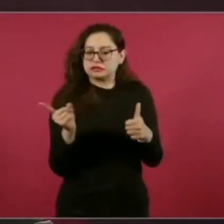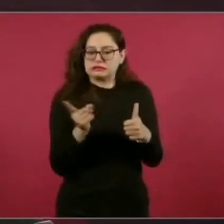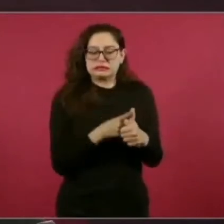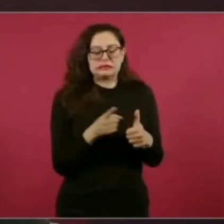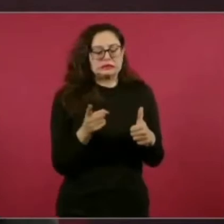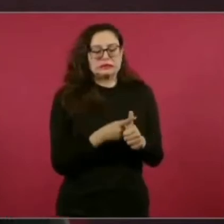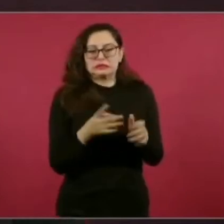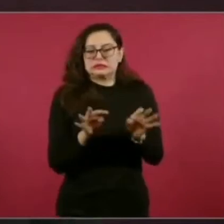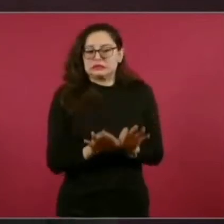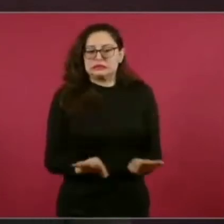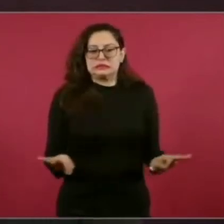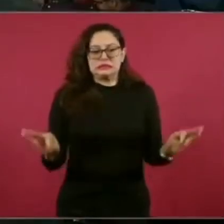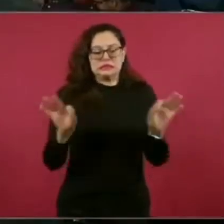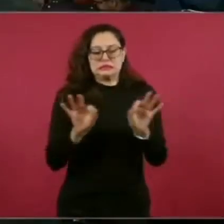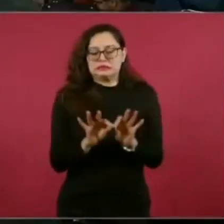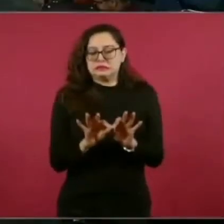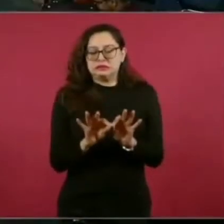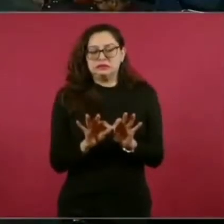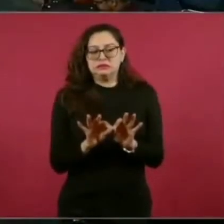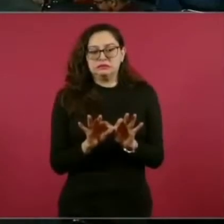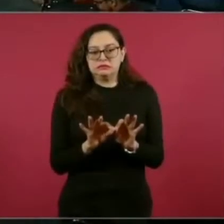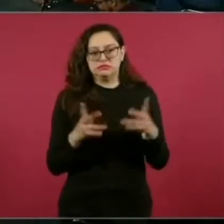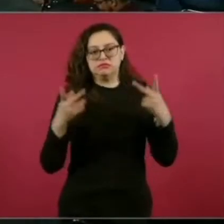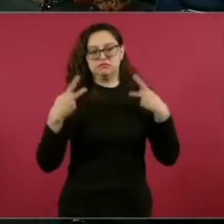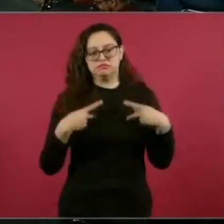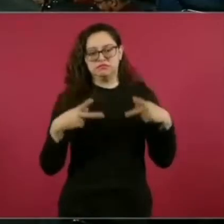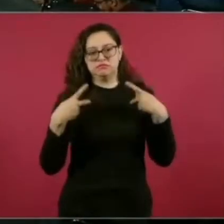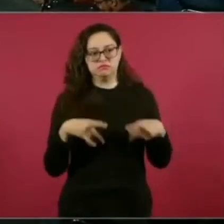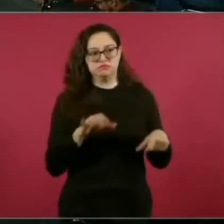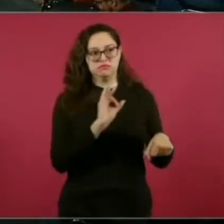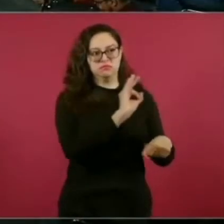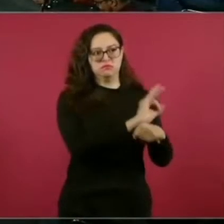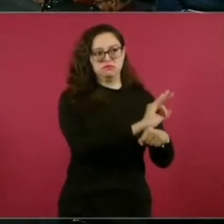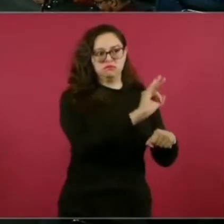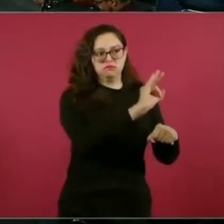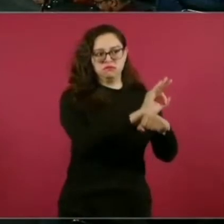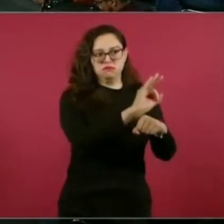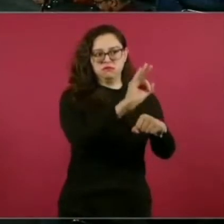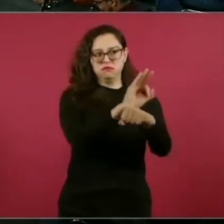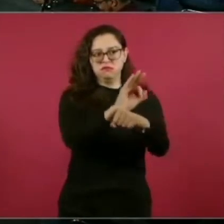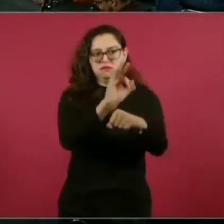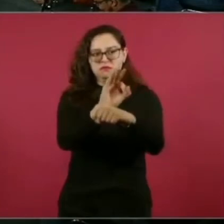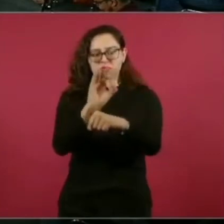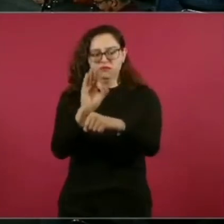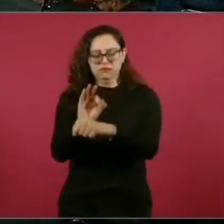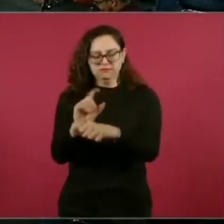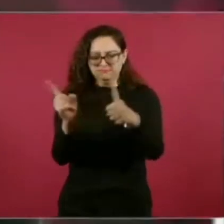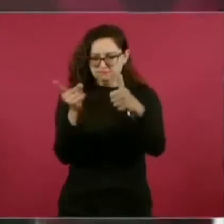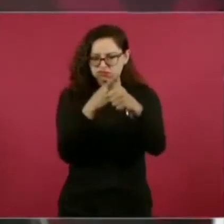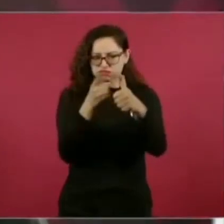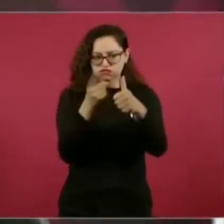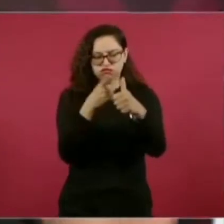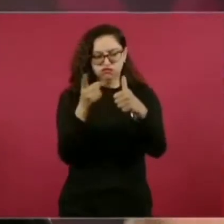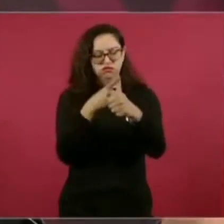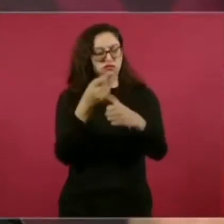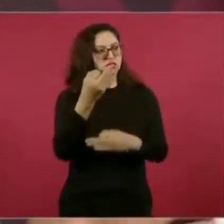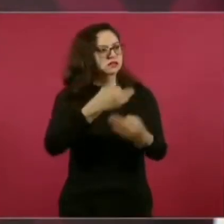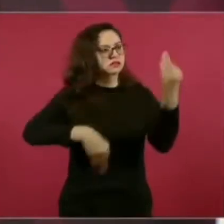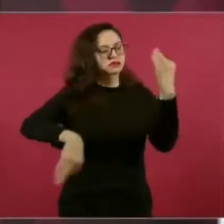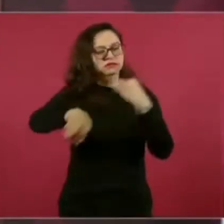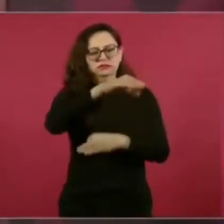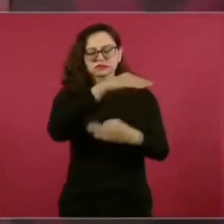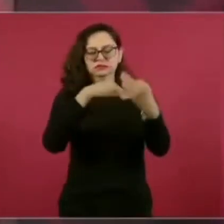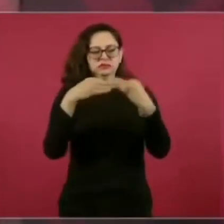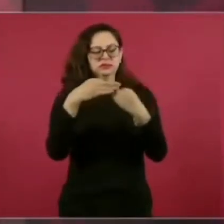primero, y es lo más importante, proteger a la población civil, a todos los